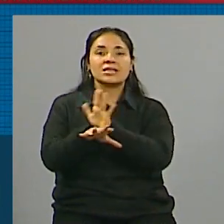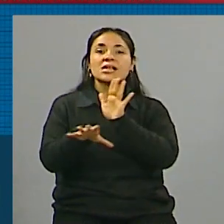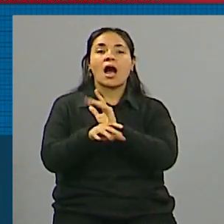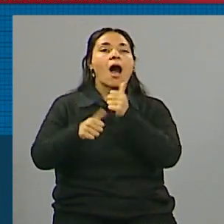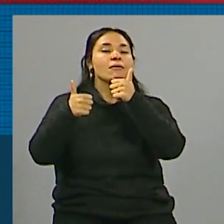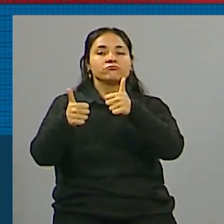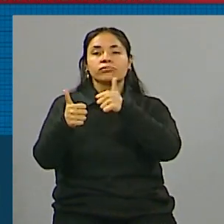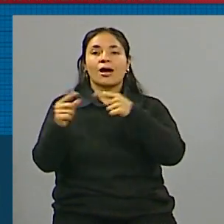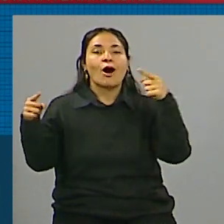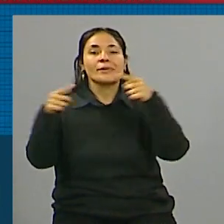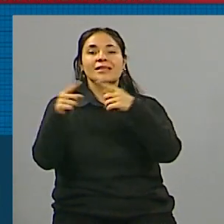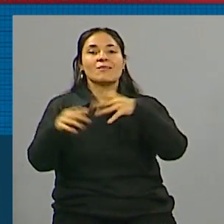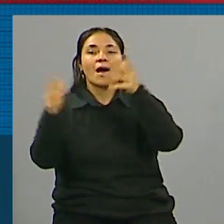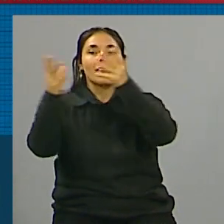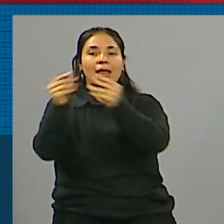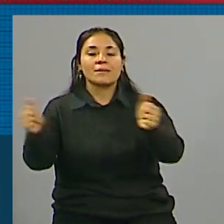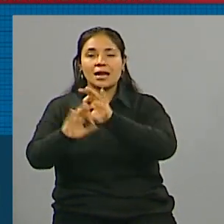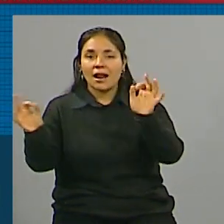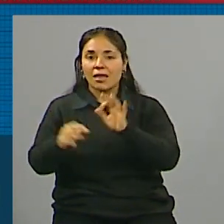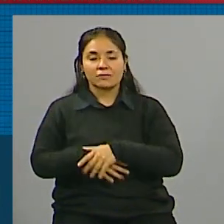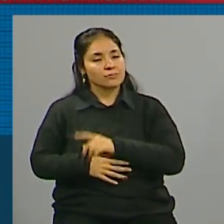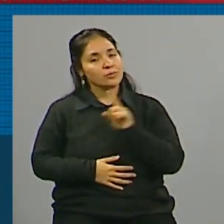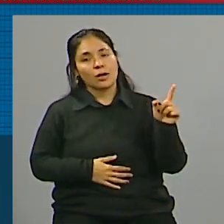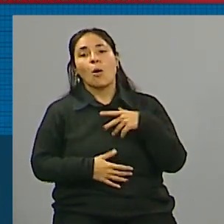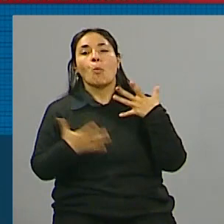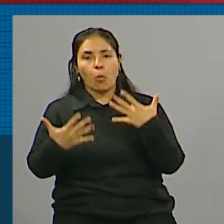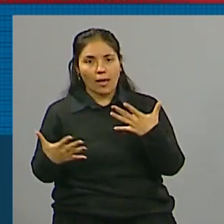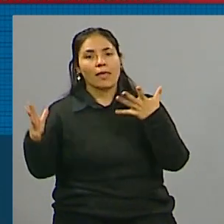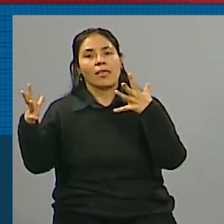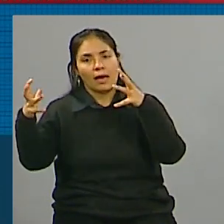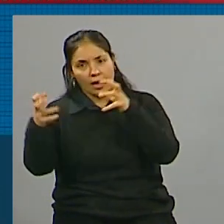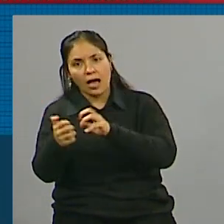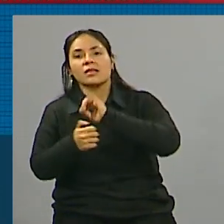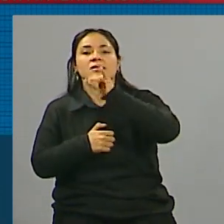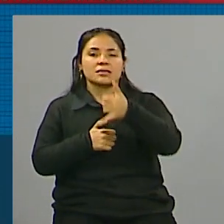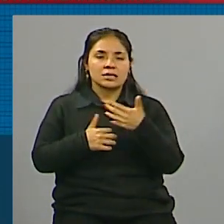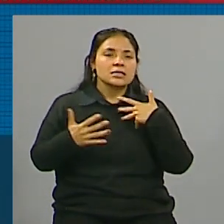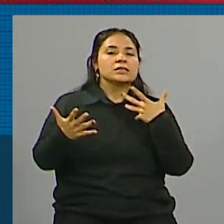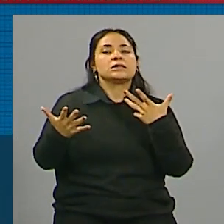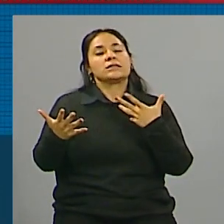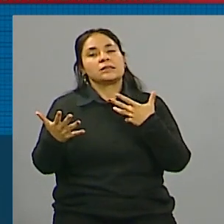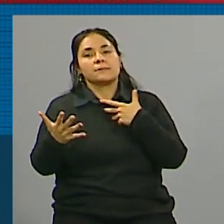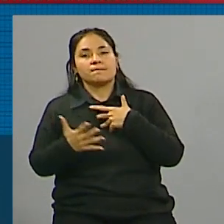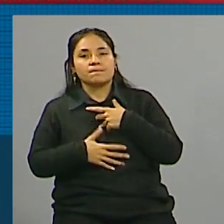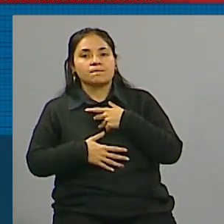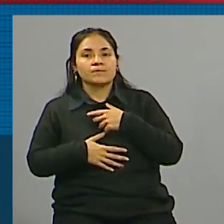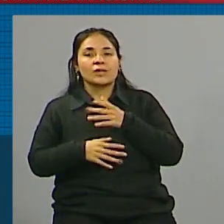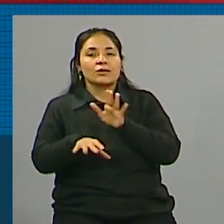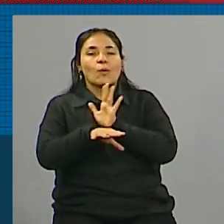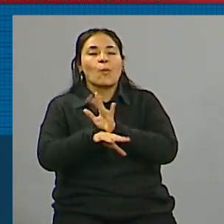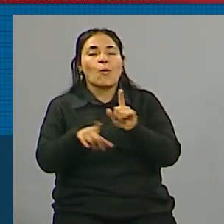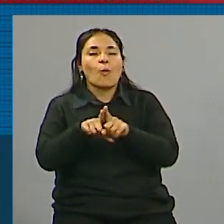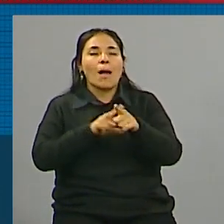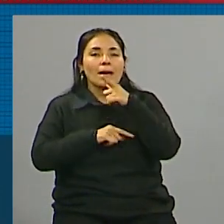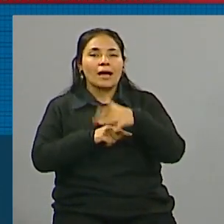inmediato los objetivos buscados. Pueden generar desgaste, puede asfixiar a las sociedades con el objetivo de tensar la